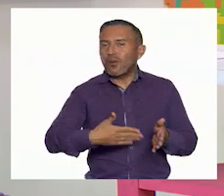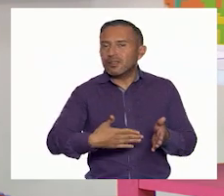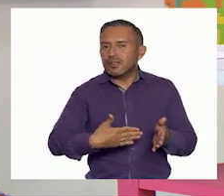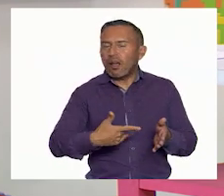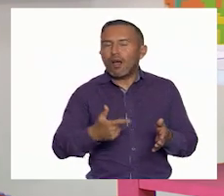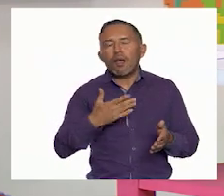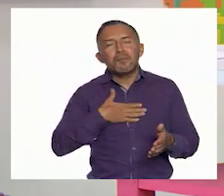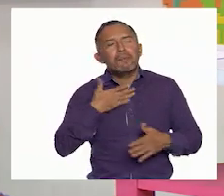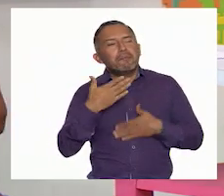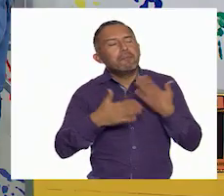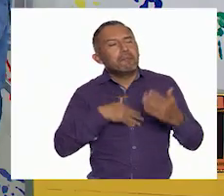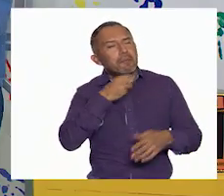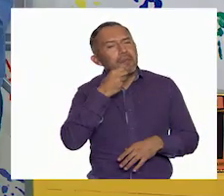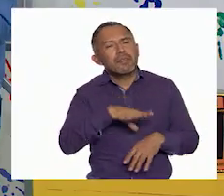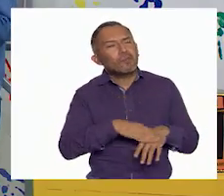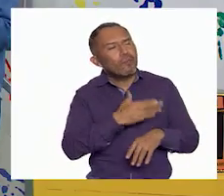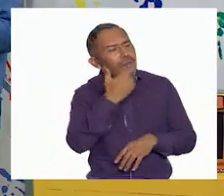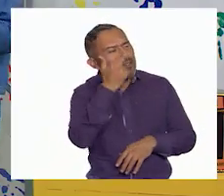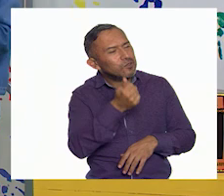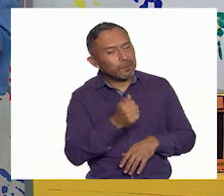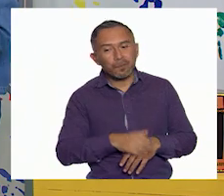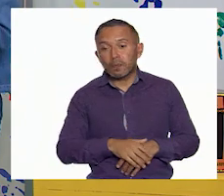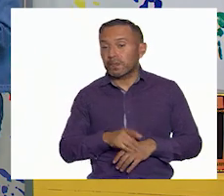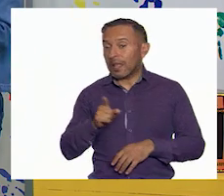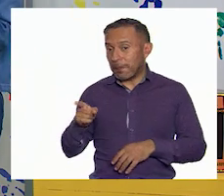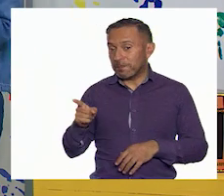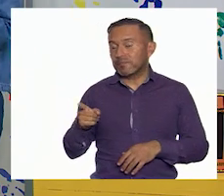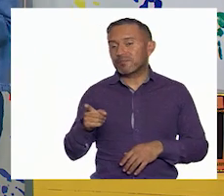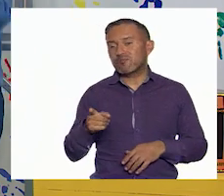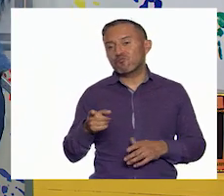Pili? Porque hacía comida con